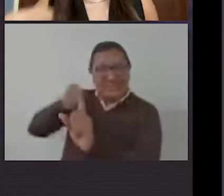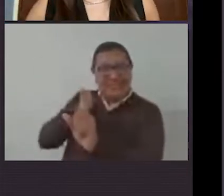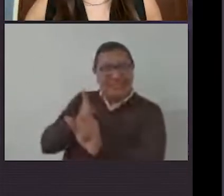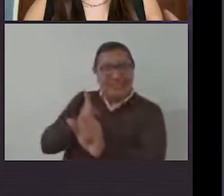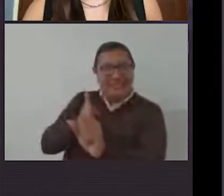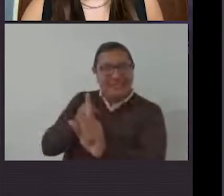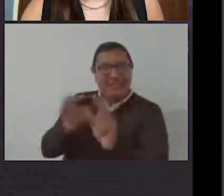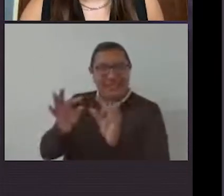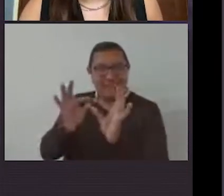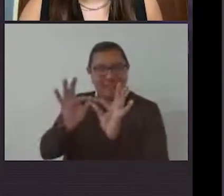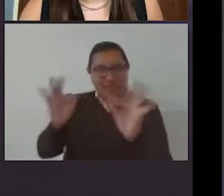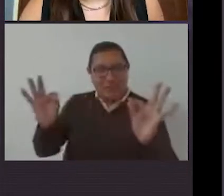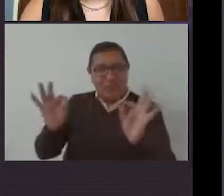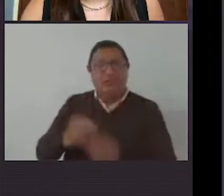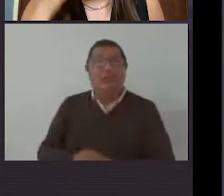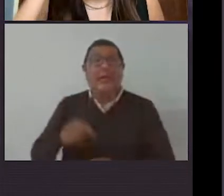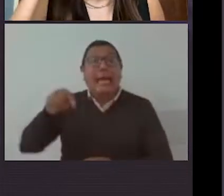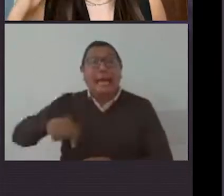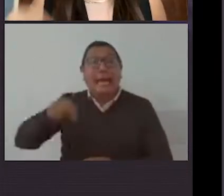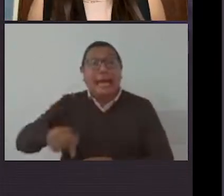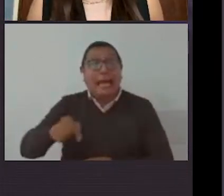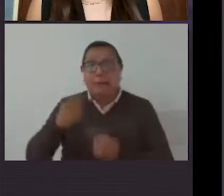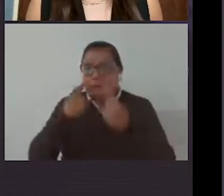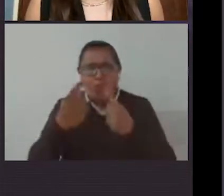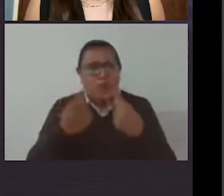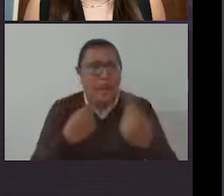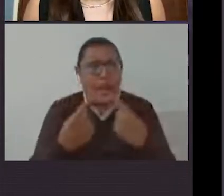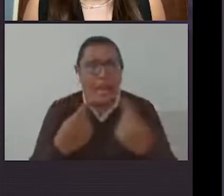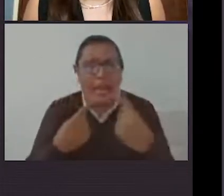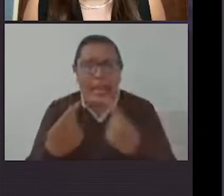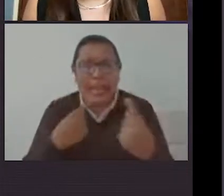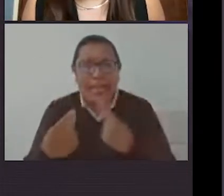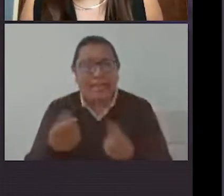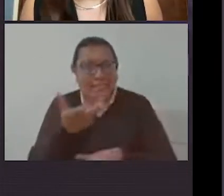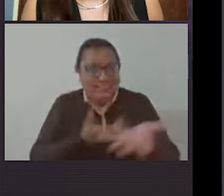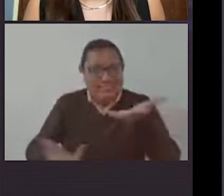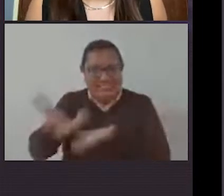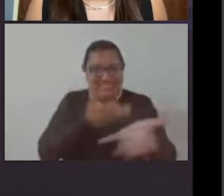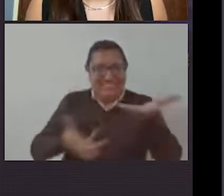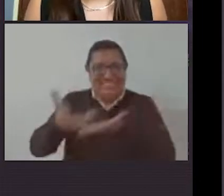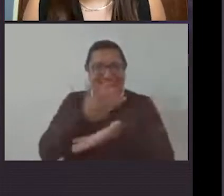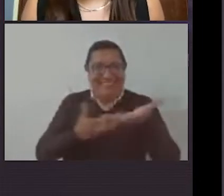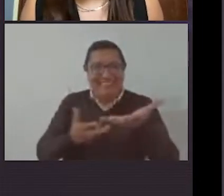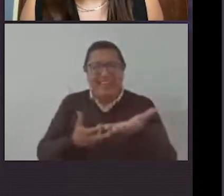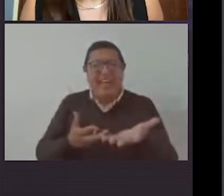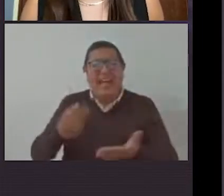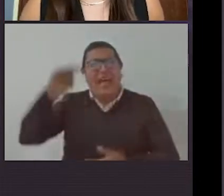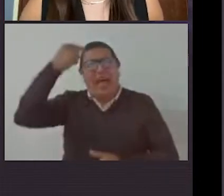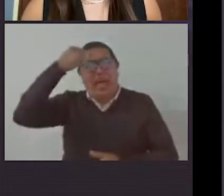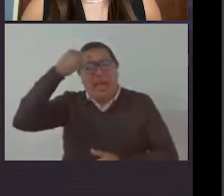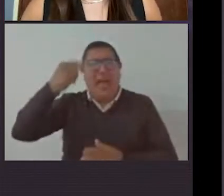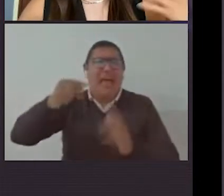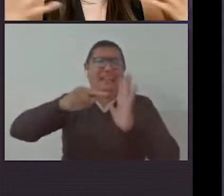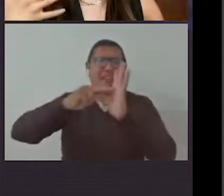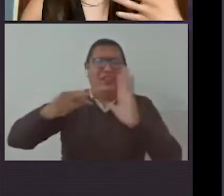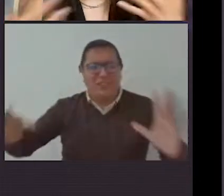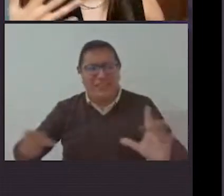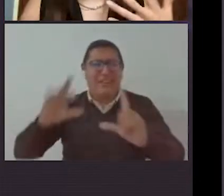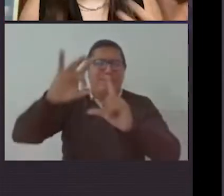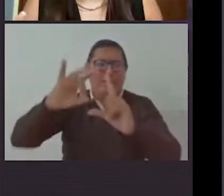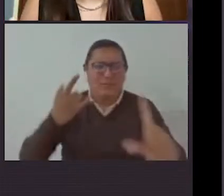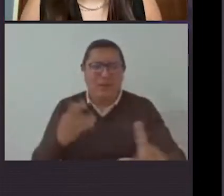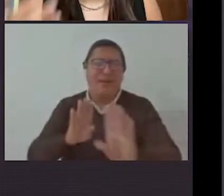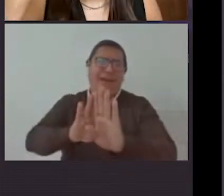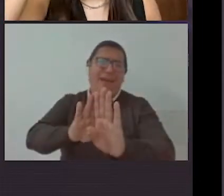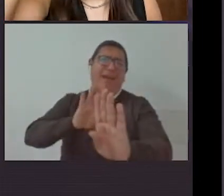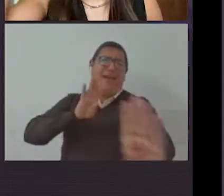va. Esta plática es muy interactiva. Tenemos que vencer los límites de la tecnología. Y si no podemos estar juntos